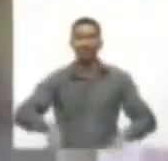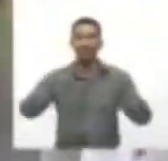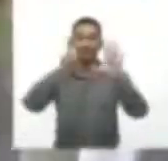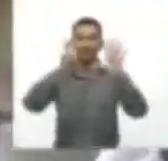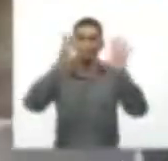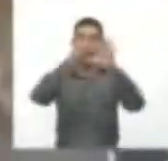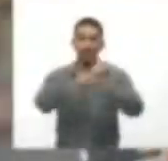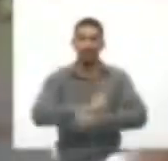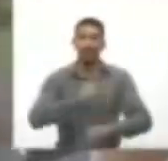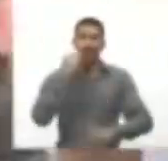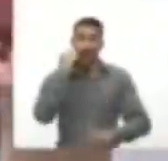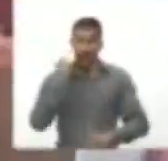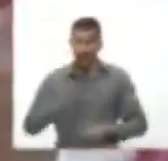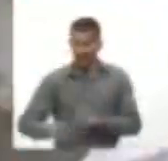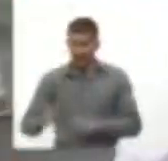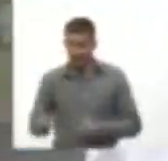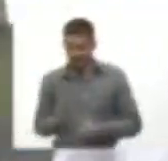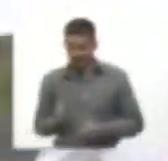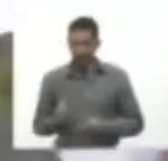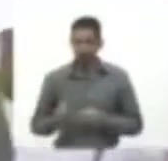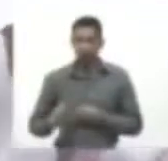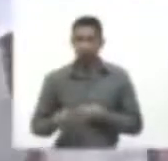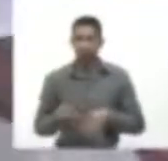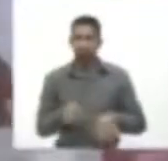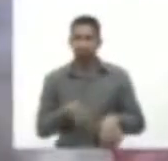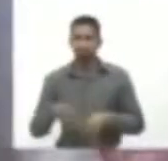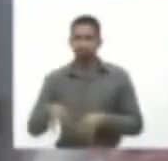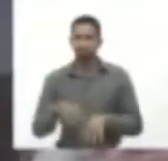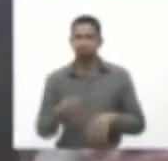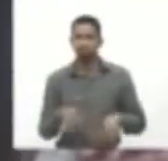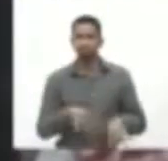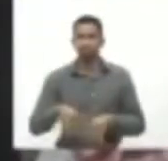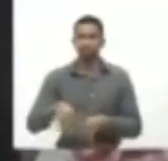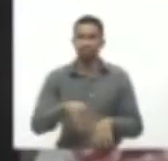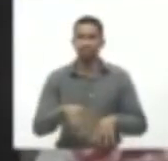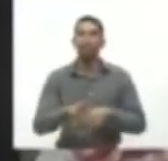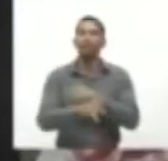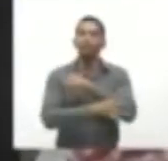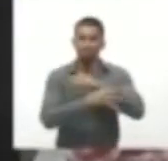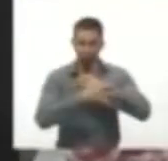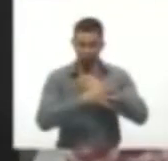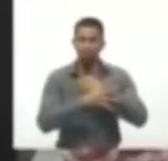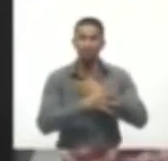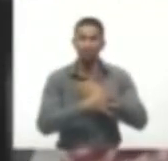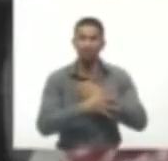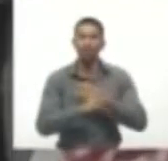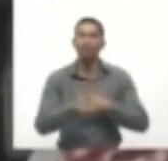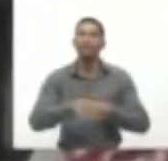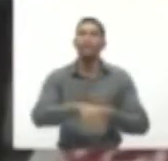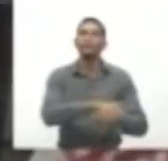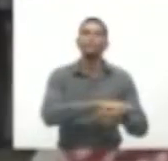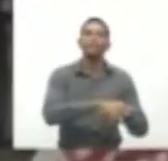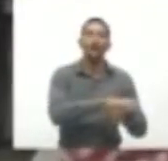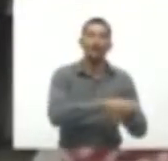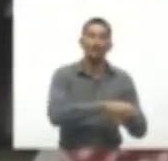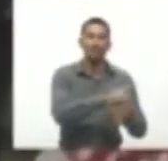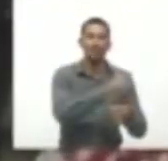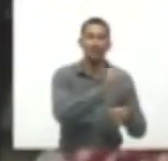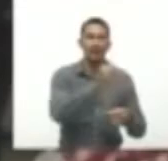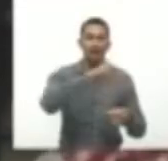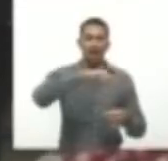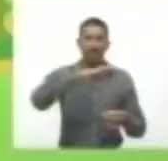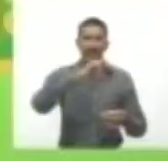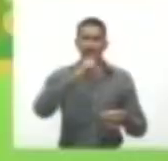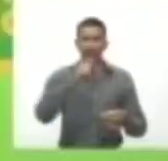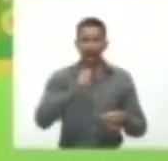Las niñas van a lanzar un recorrido por el municipio de Puerto Colombia, desde el barrio El Ancla hasta la cancha